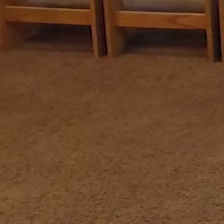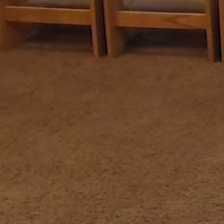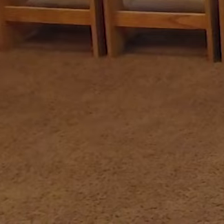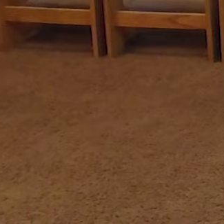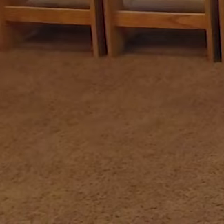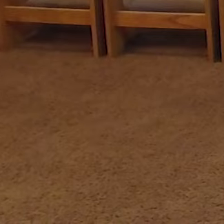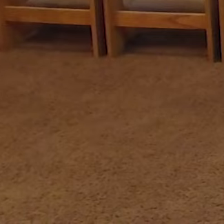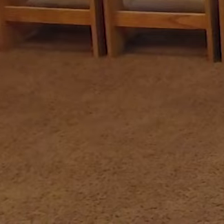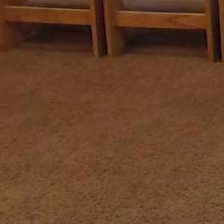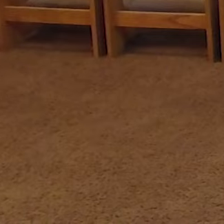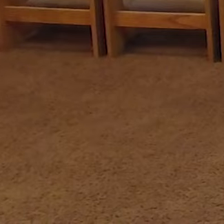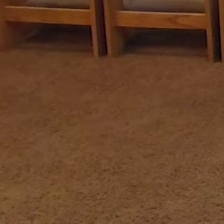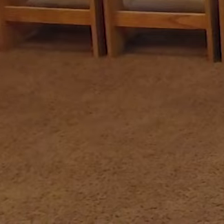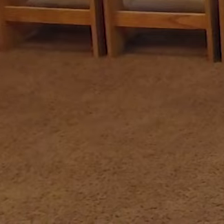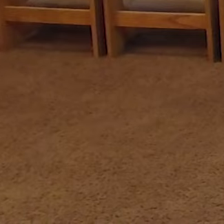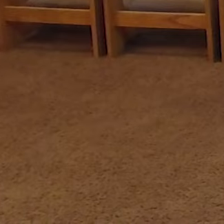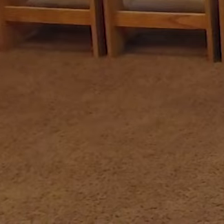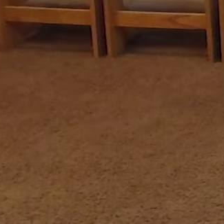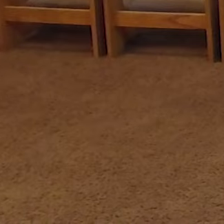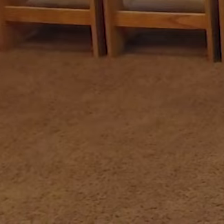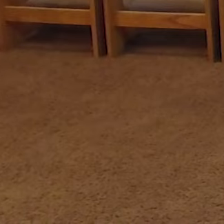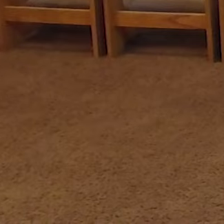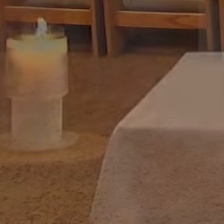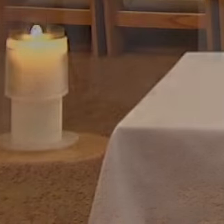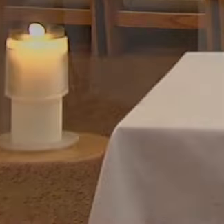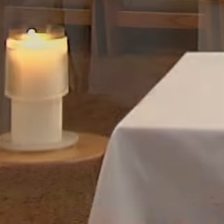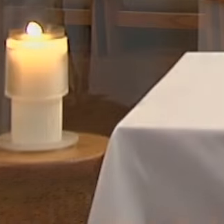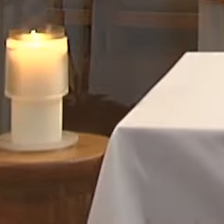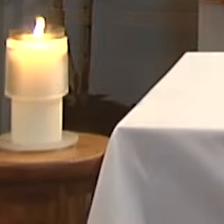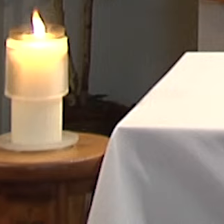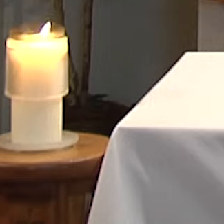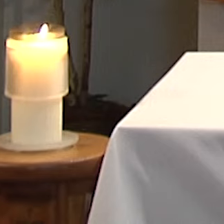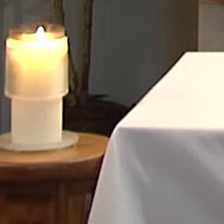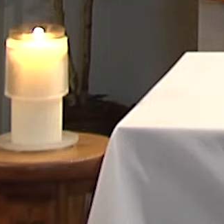Pueden ir en paz. Demos gracias a Dios.